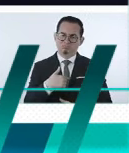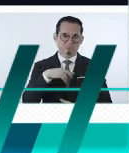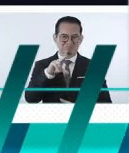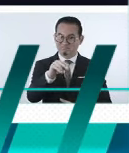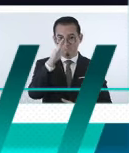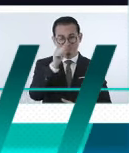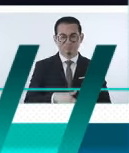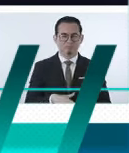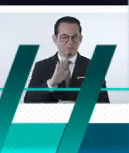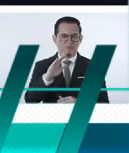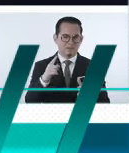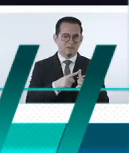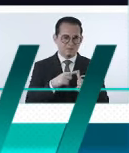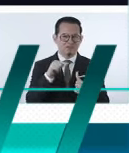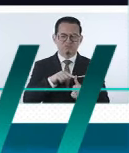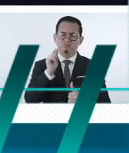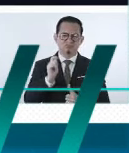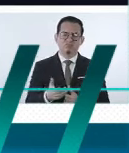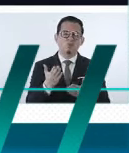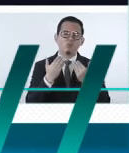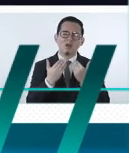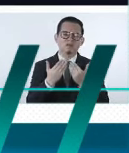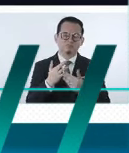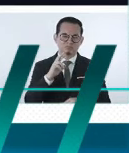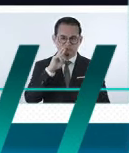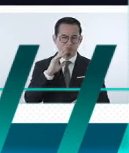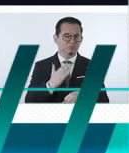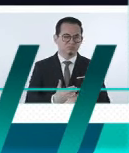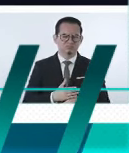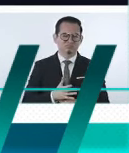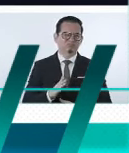está unido al proyecto integral Morelos